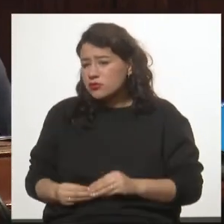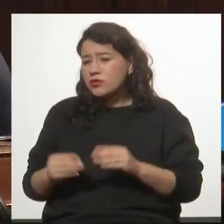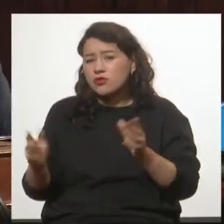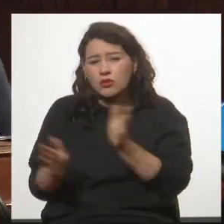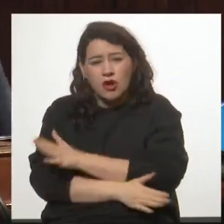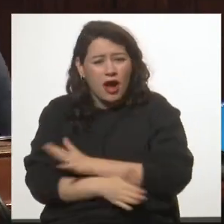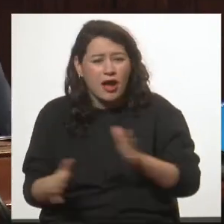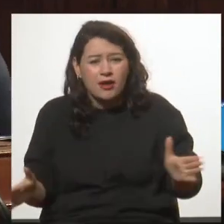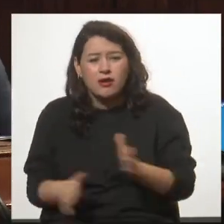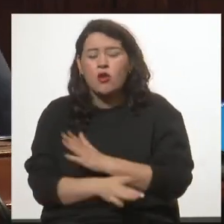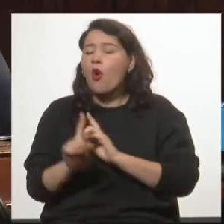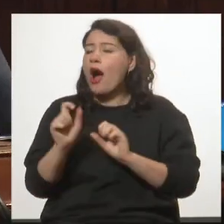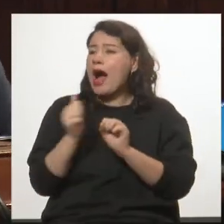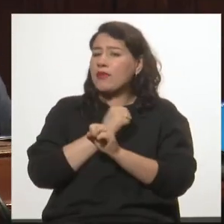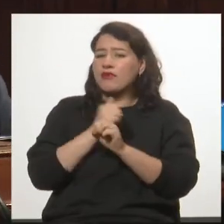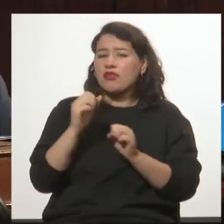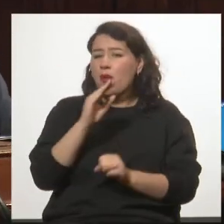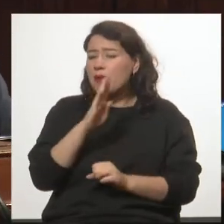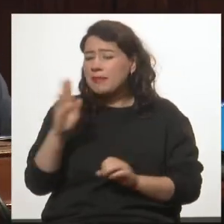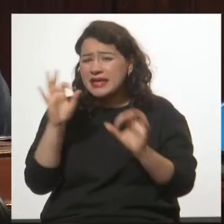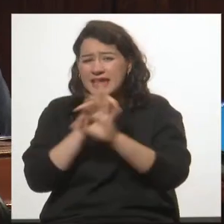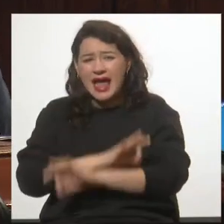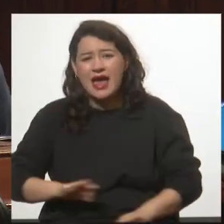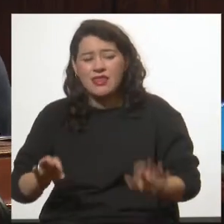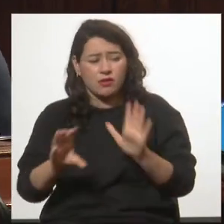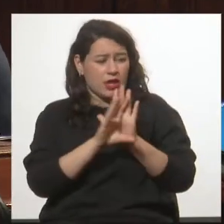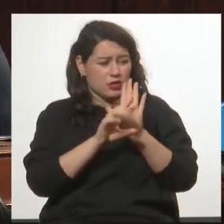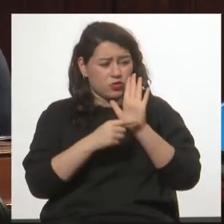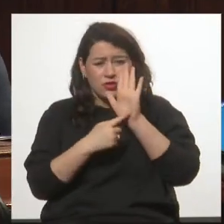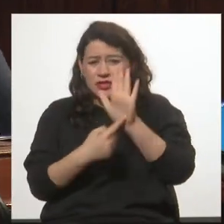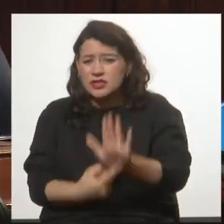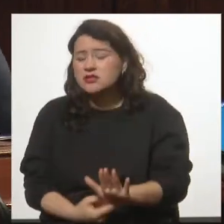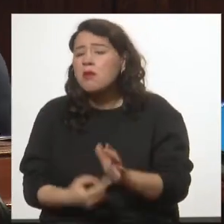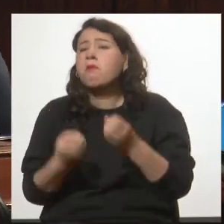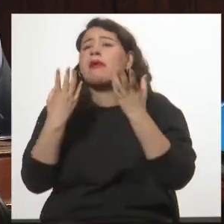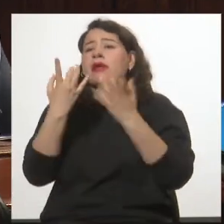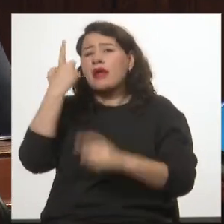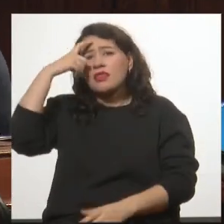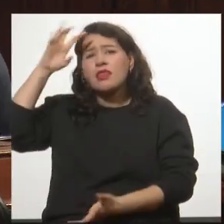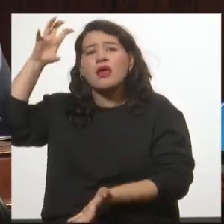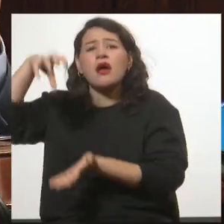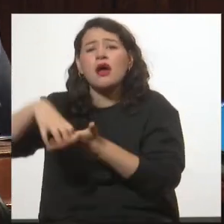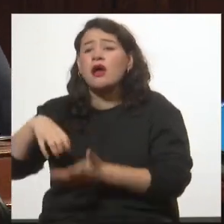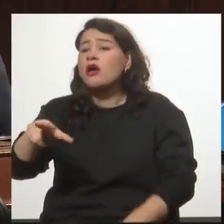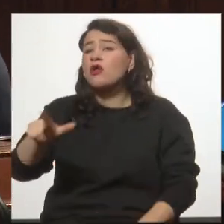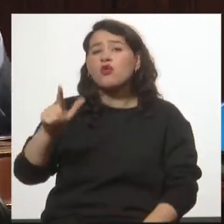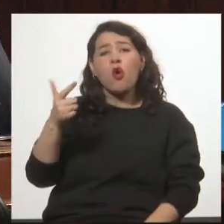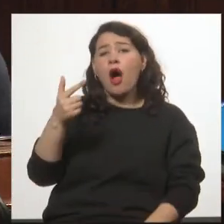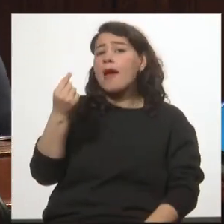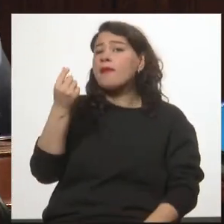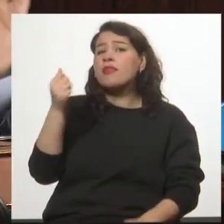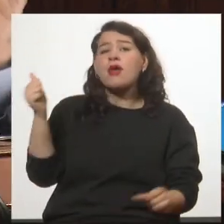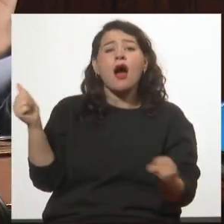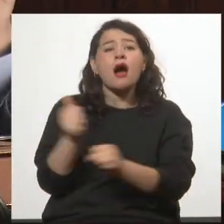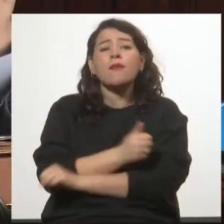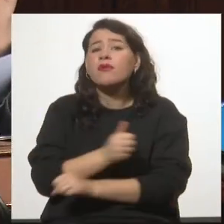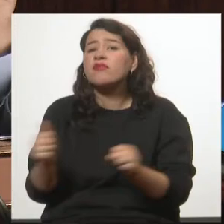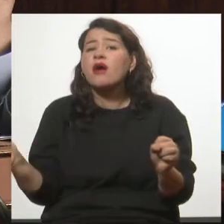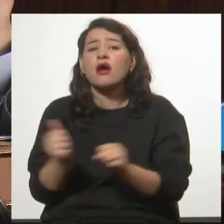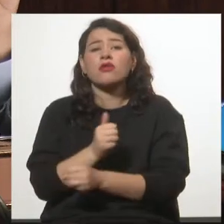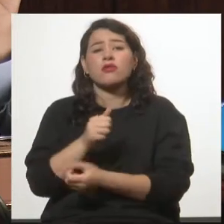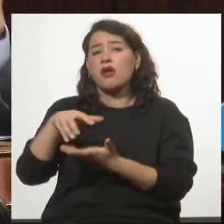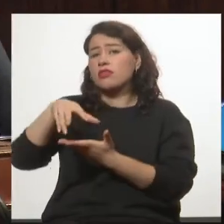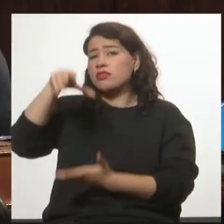ni aprobado por o pp como determina la constitución no tenía presupuesto aprobado ante él